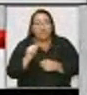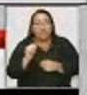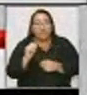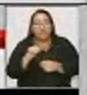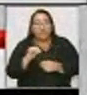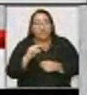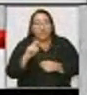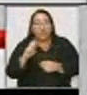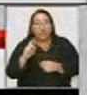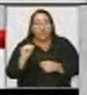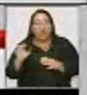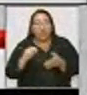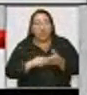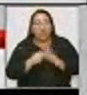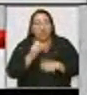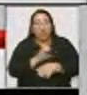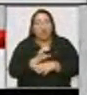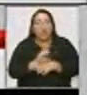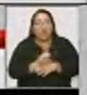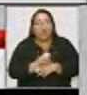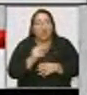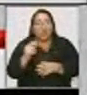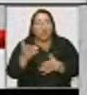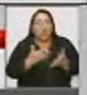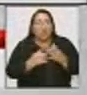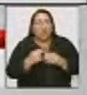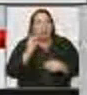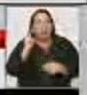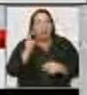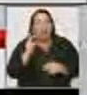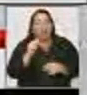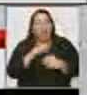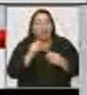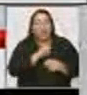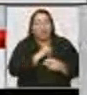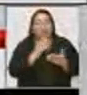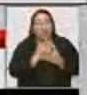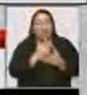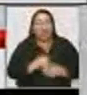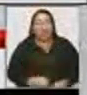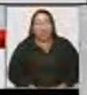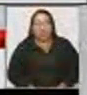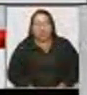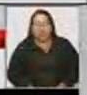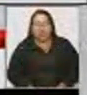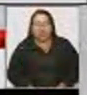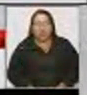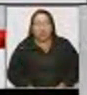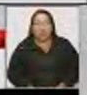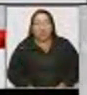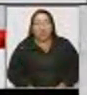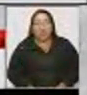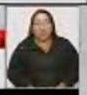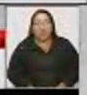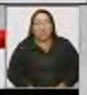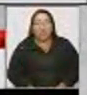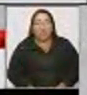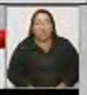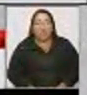el MINEDU ha realizado capacitaciones en servicios a docentes de las instituciones educativas de primaria,